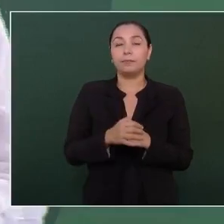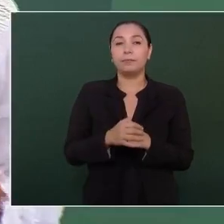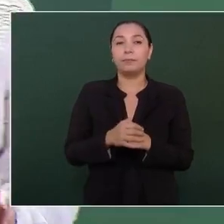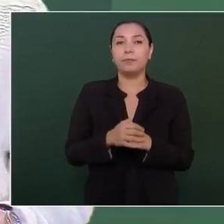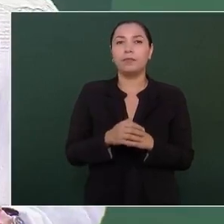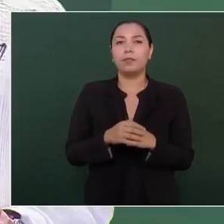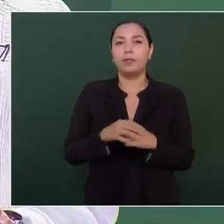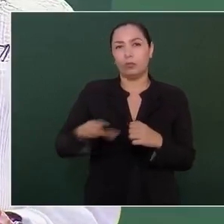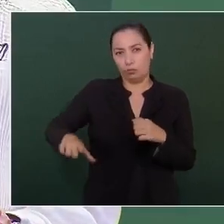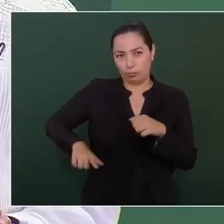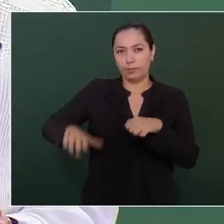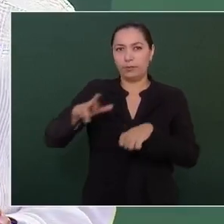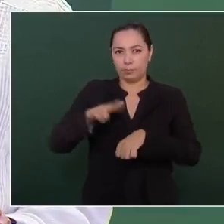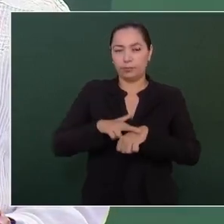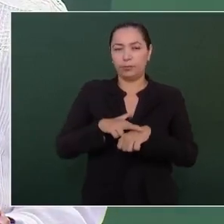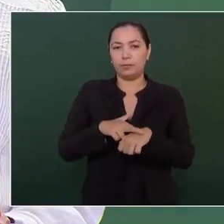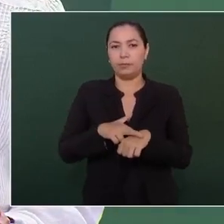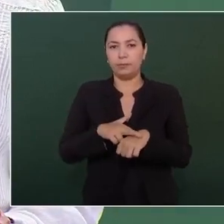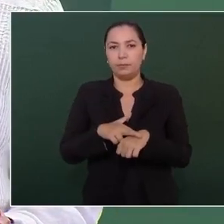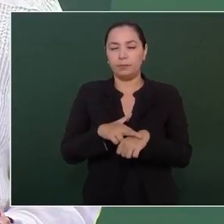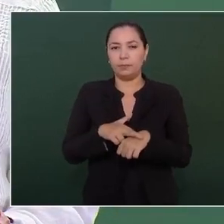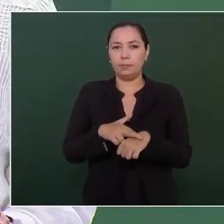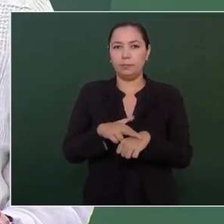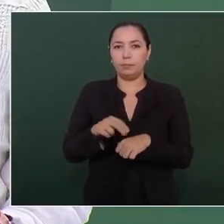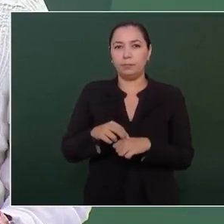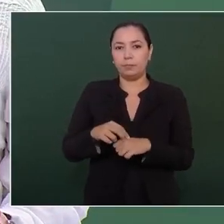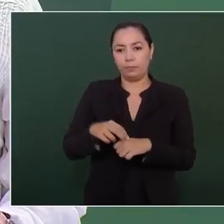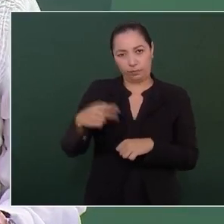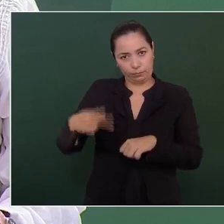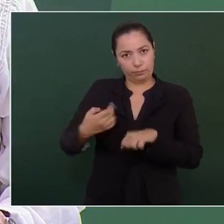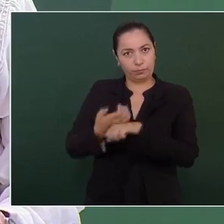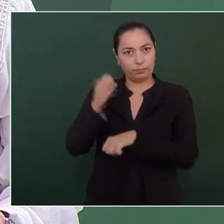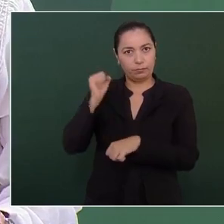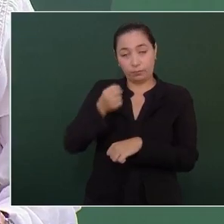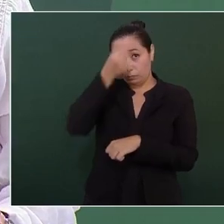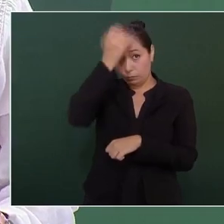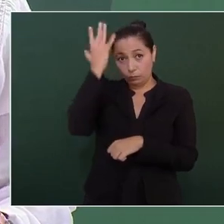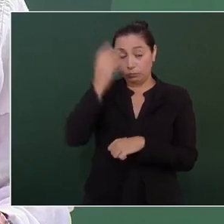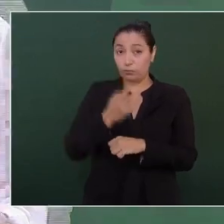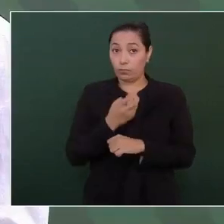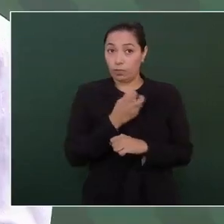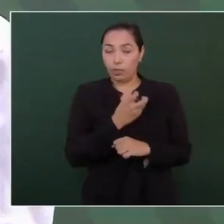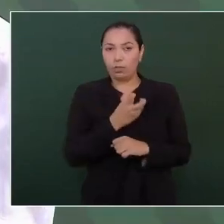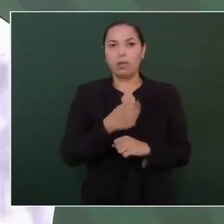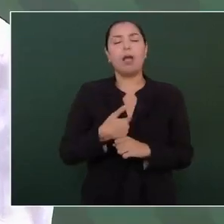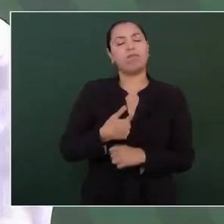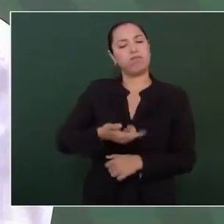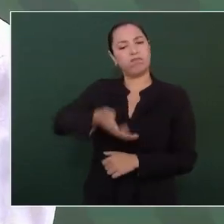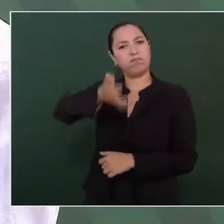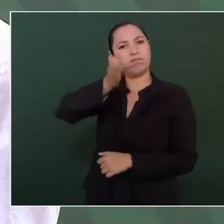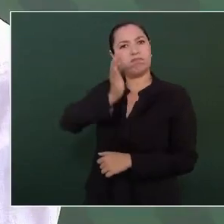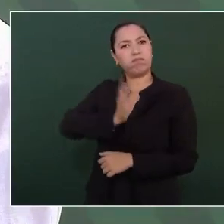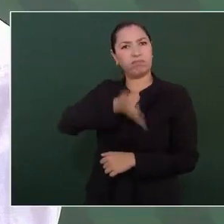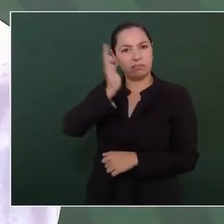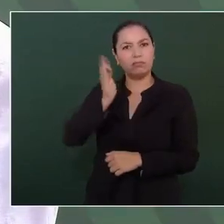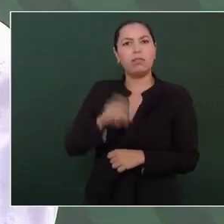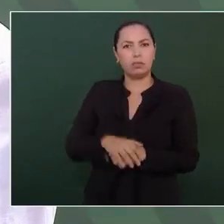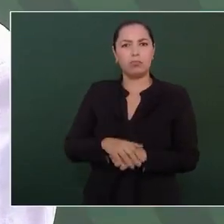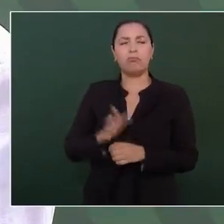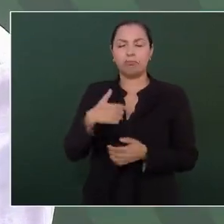el gobernador de Sinaloa, Rubén Rocha, aceptó aportar